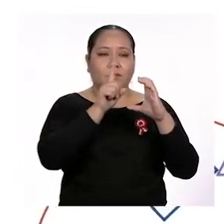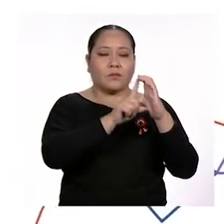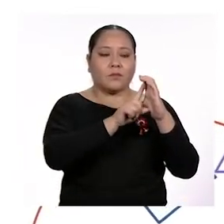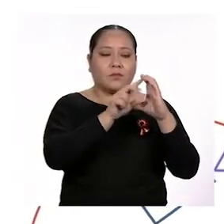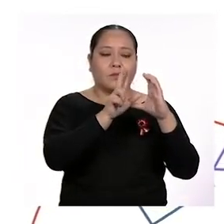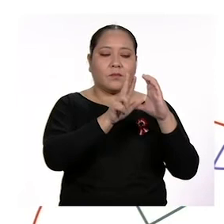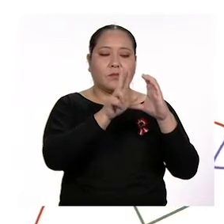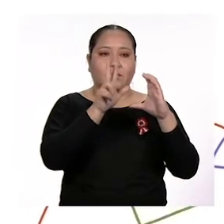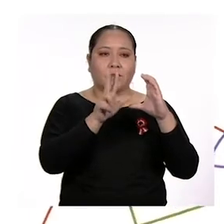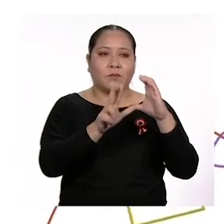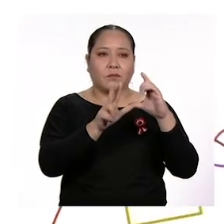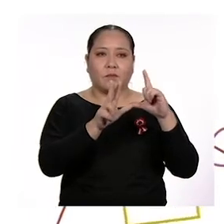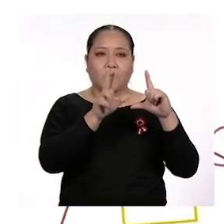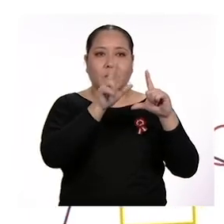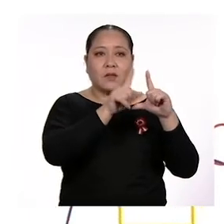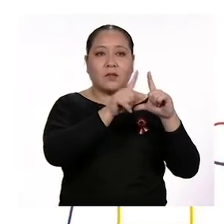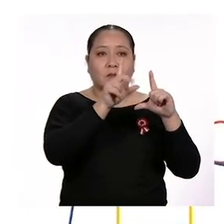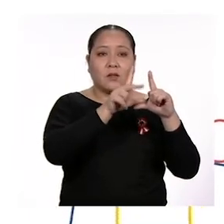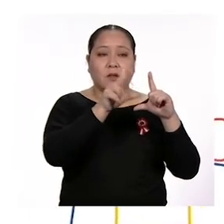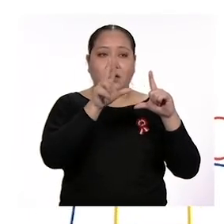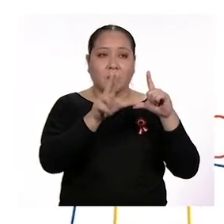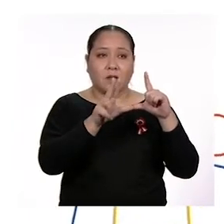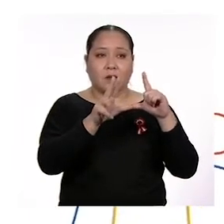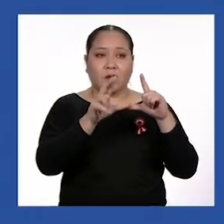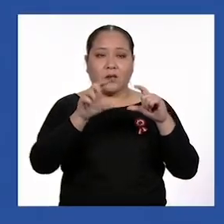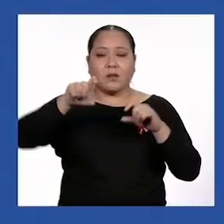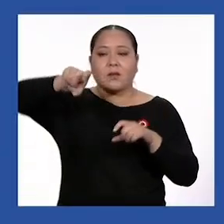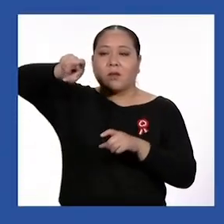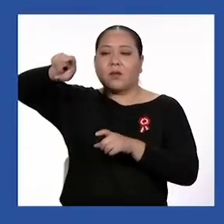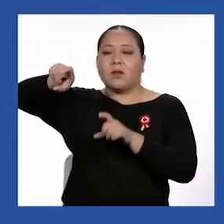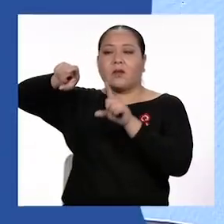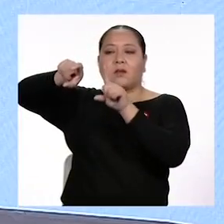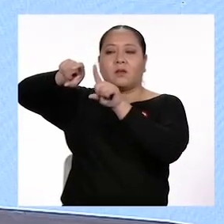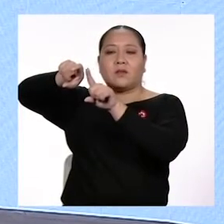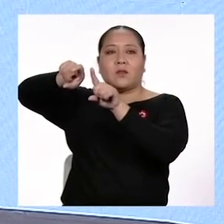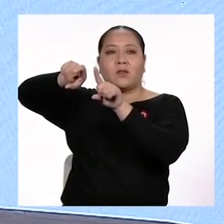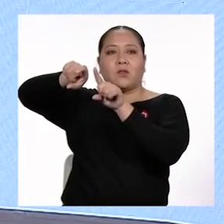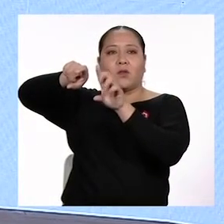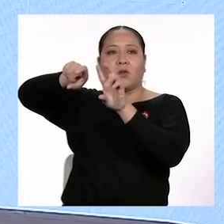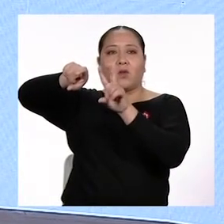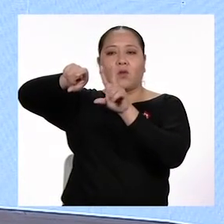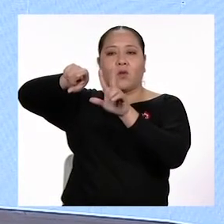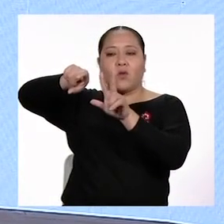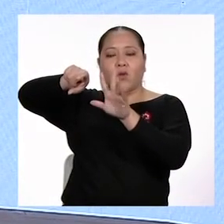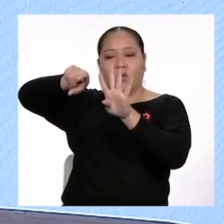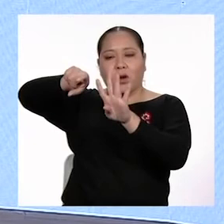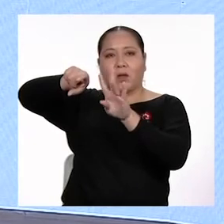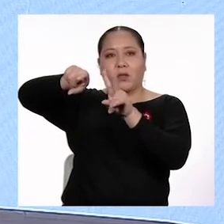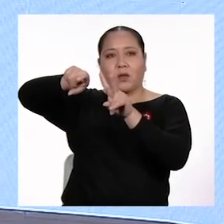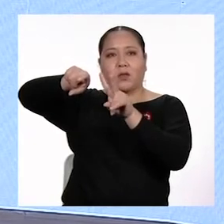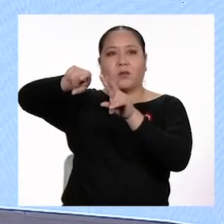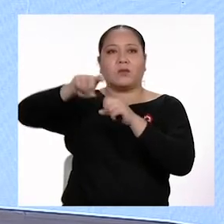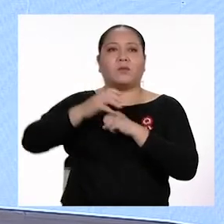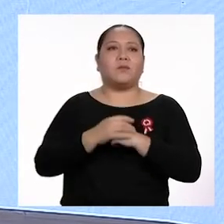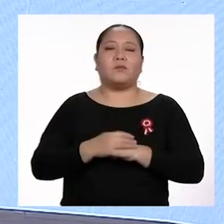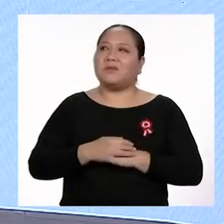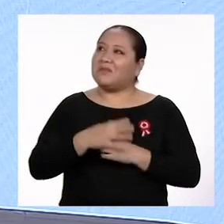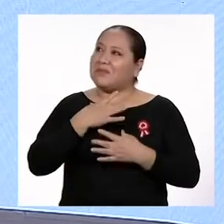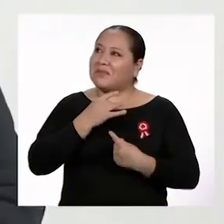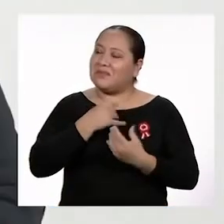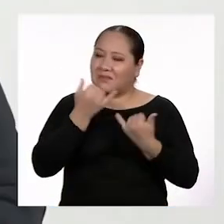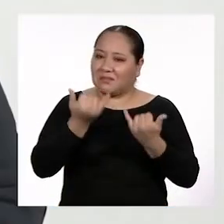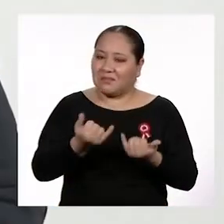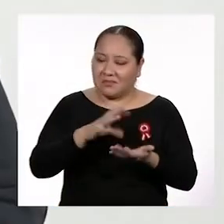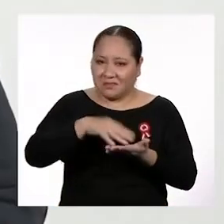el 133 y el 142. ¡Qué interesante todo lo que hemos aprendido hoy,